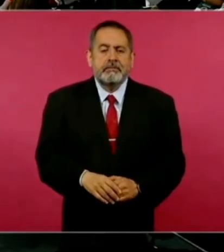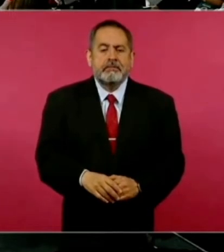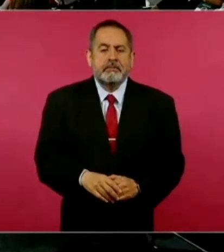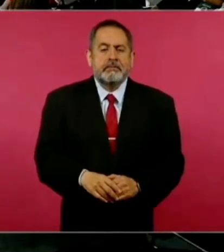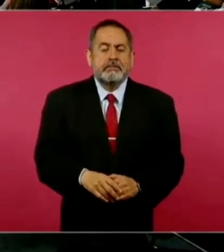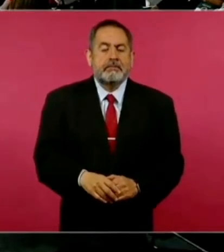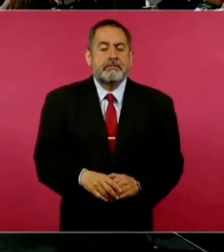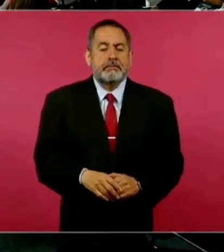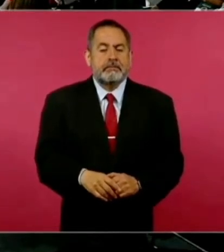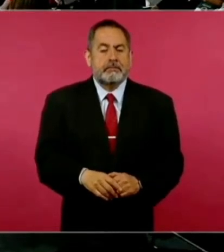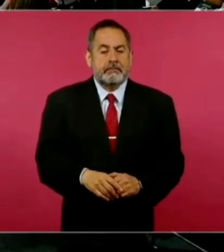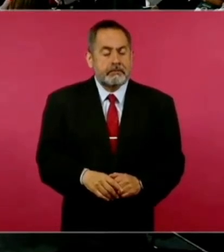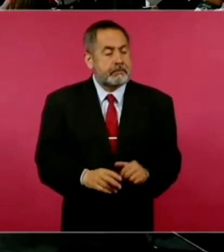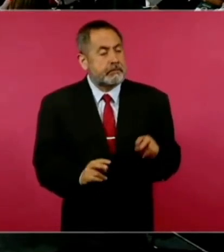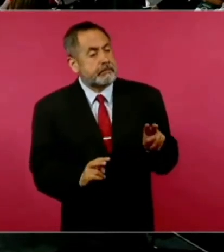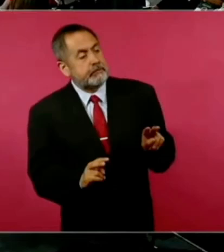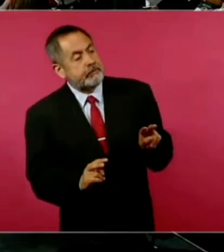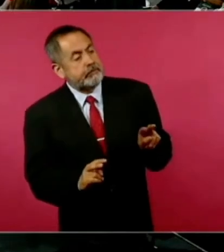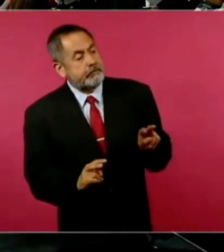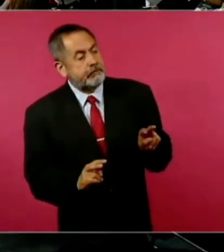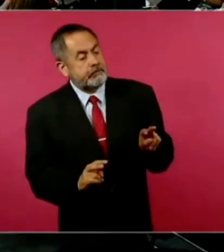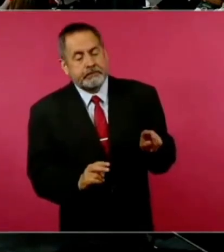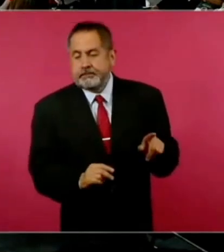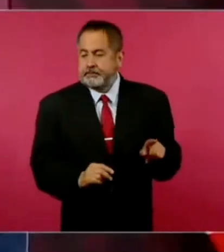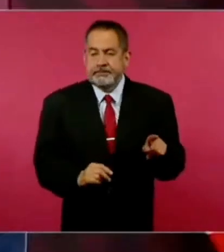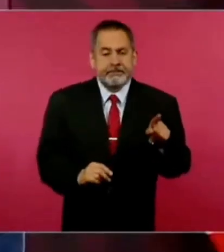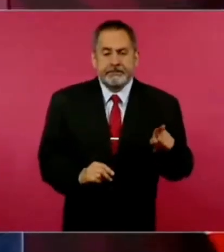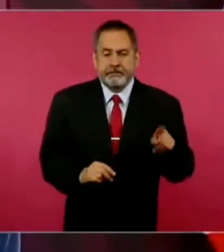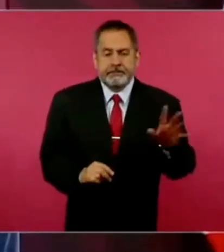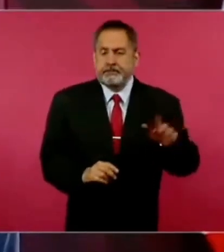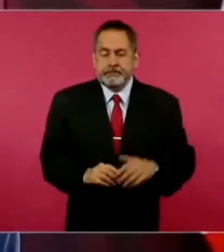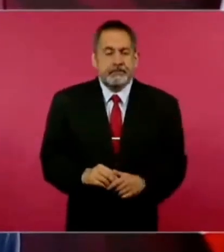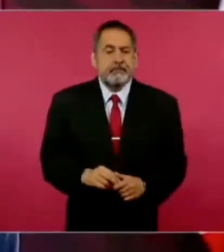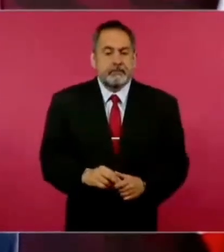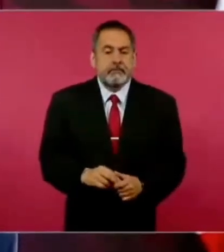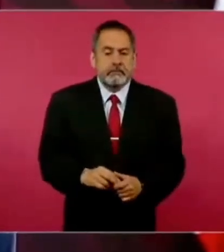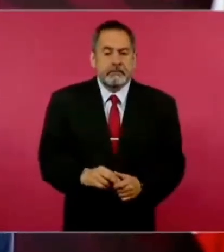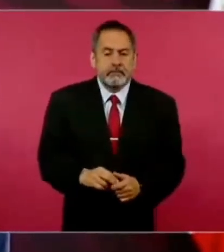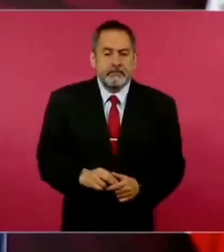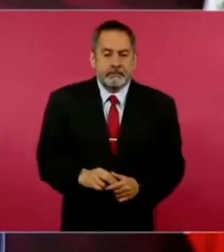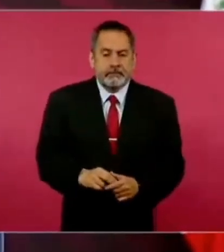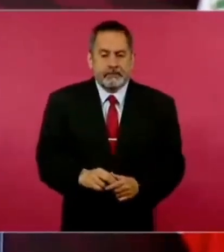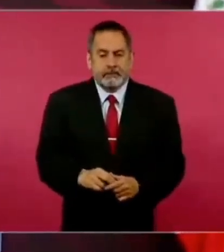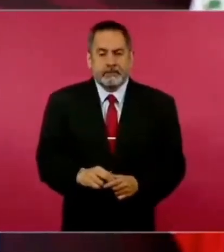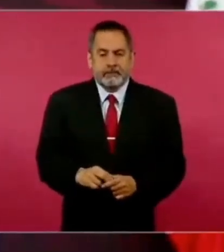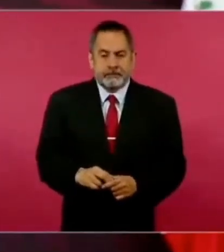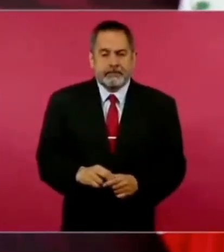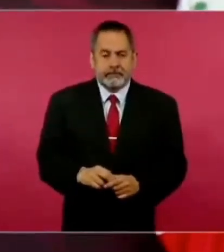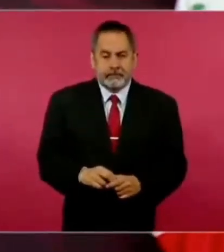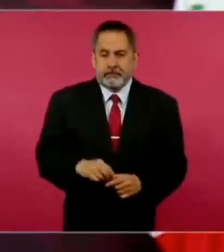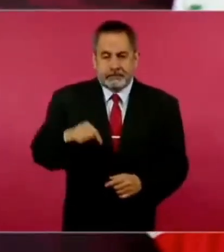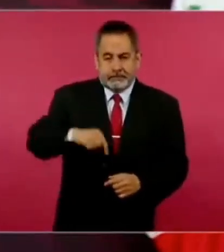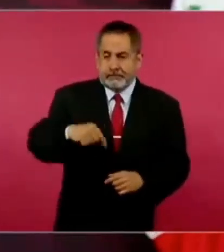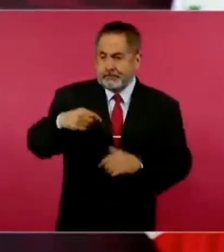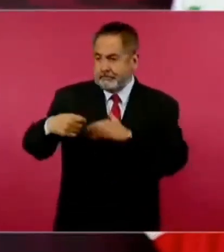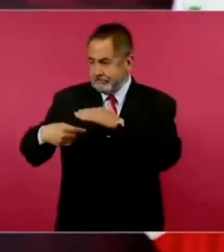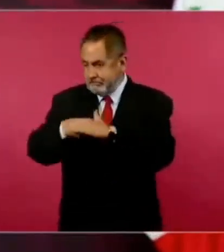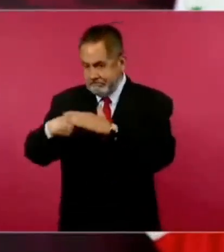Y ahí los veo, ¿no? Porque como aquí vienen a informarme de todo el